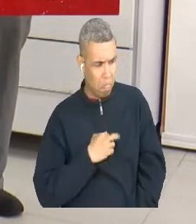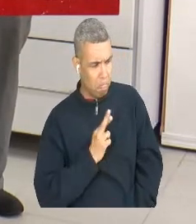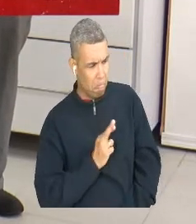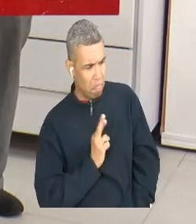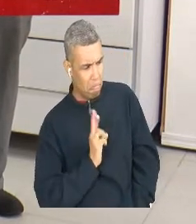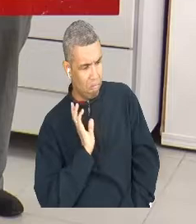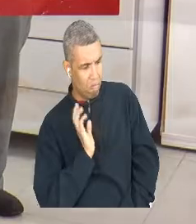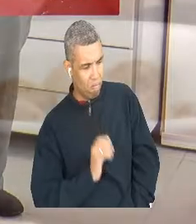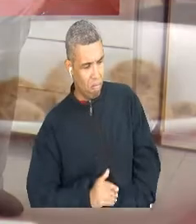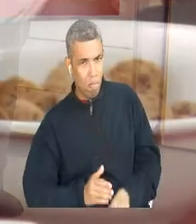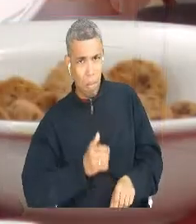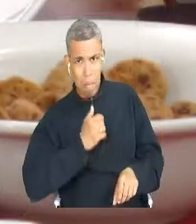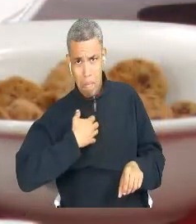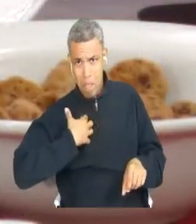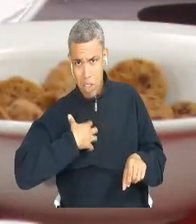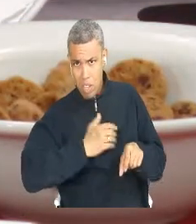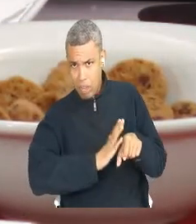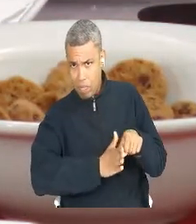y esa ya tiene